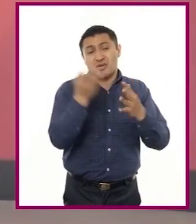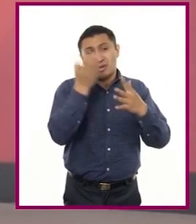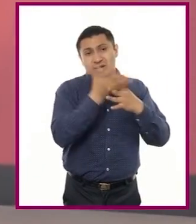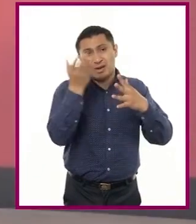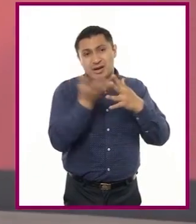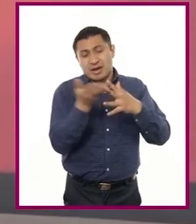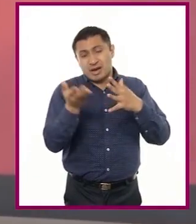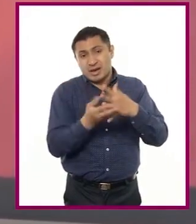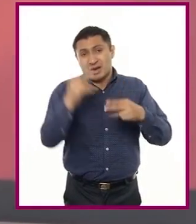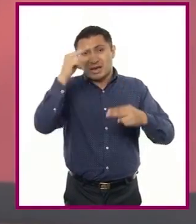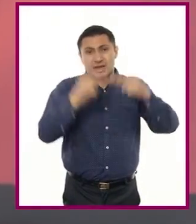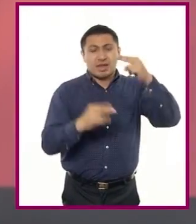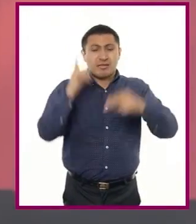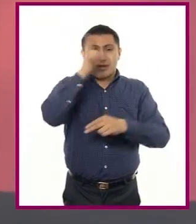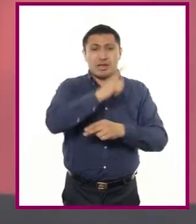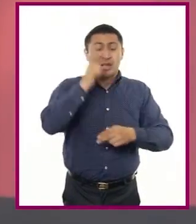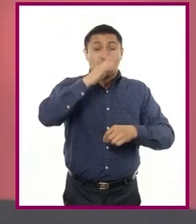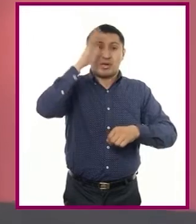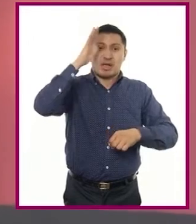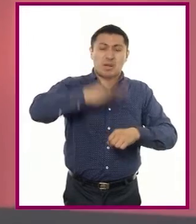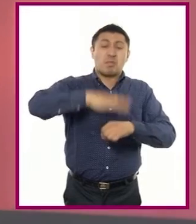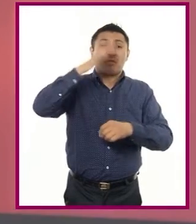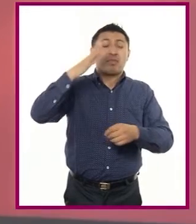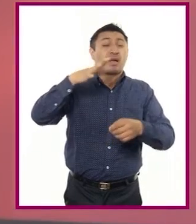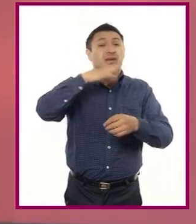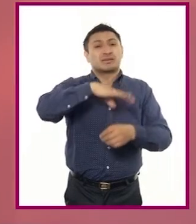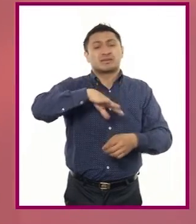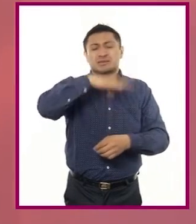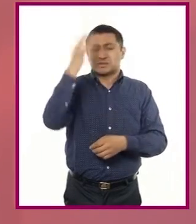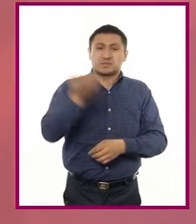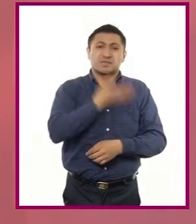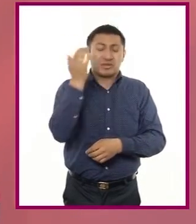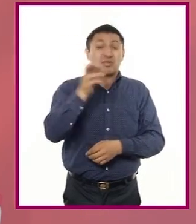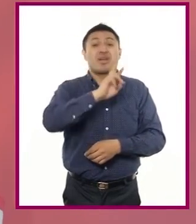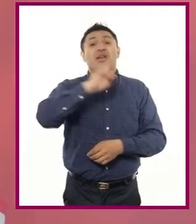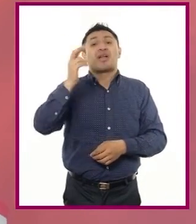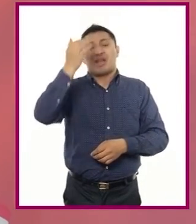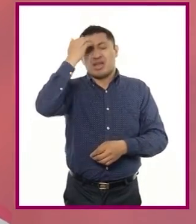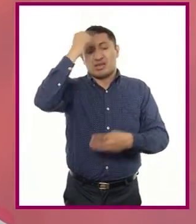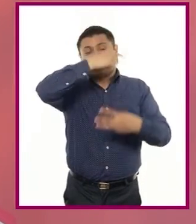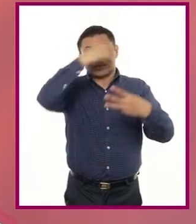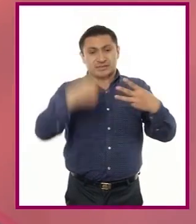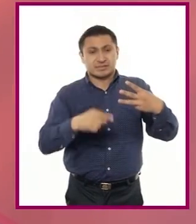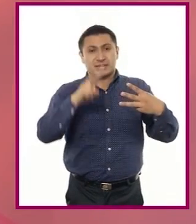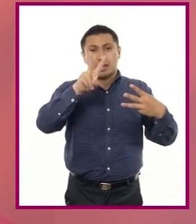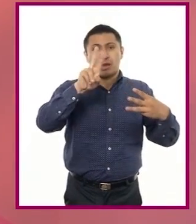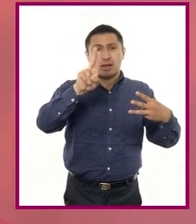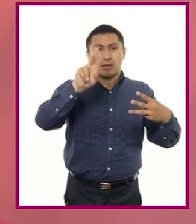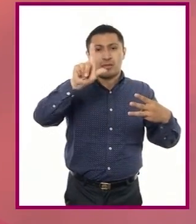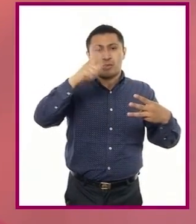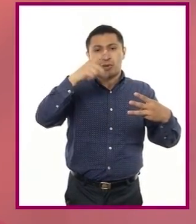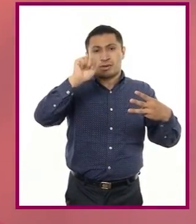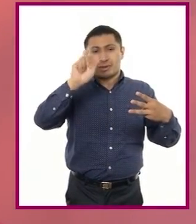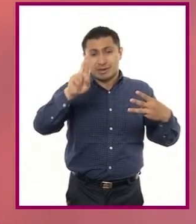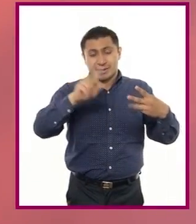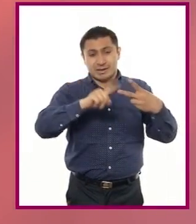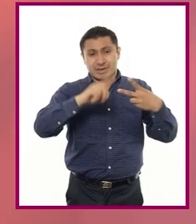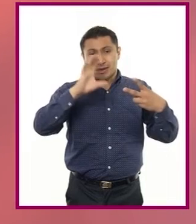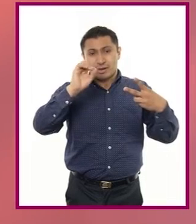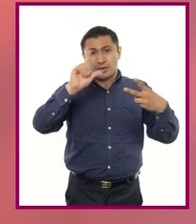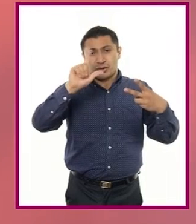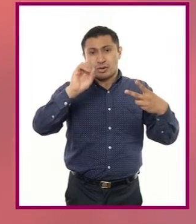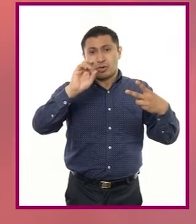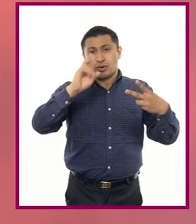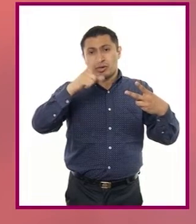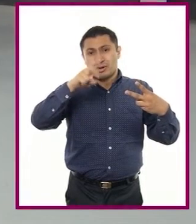del lenguaje, siendo la más generalizada la que reconoce a tres: el vulgar, el coloquial y el